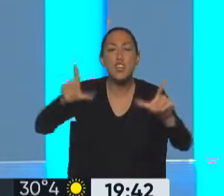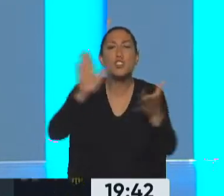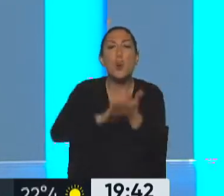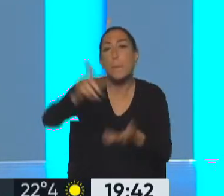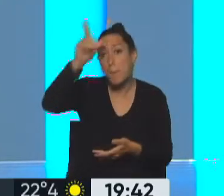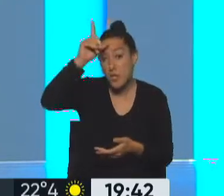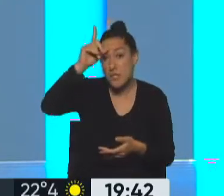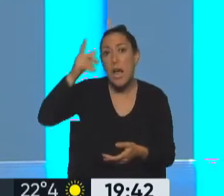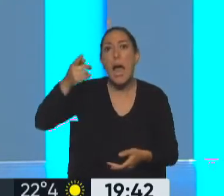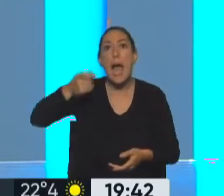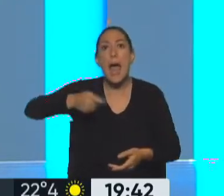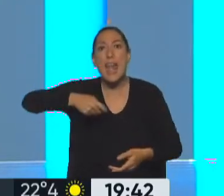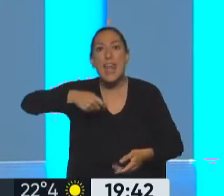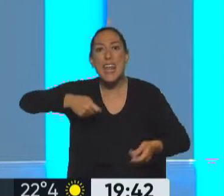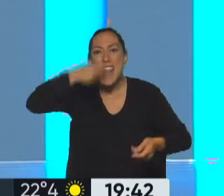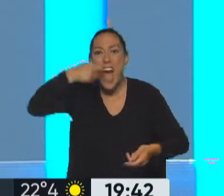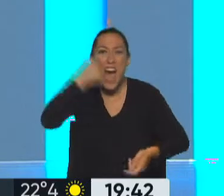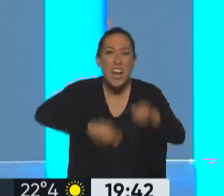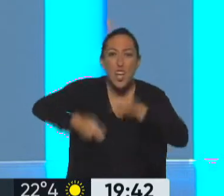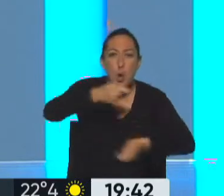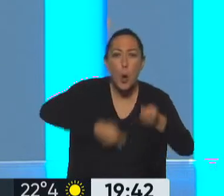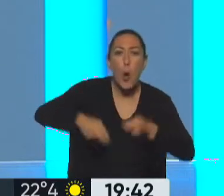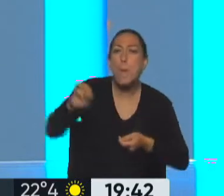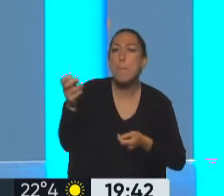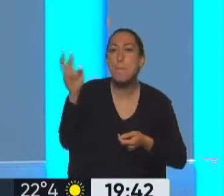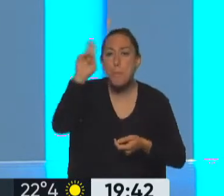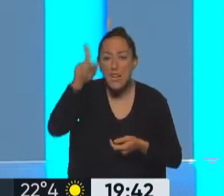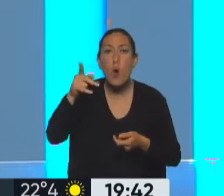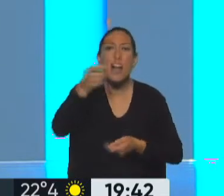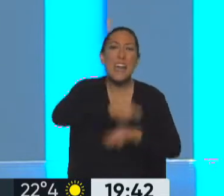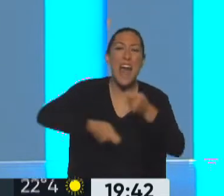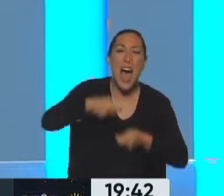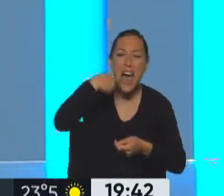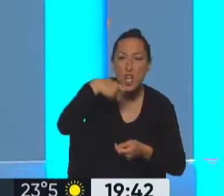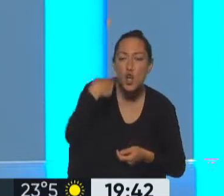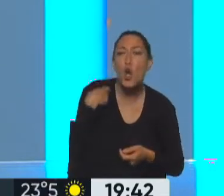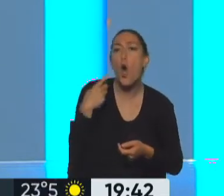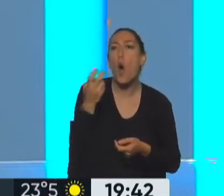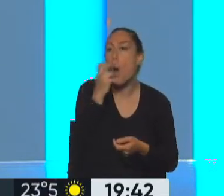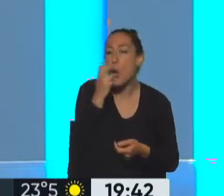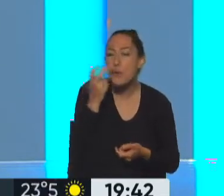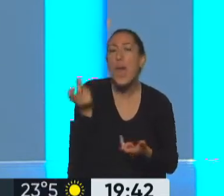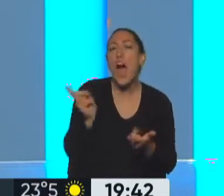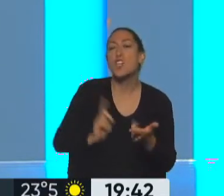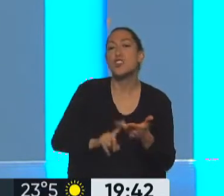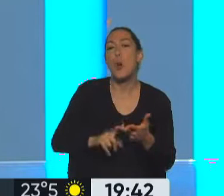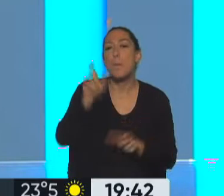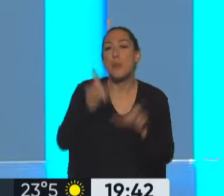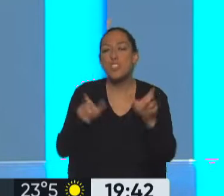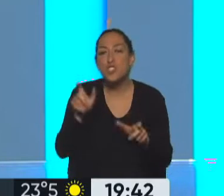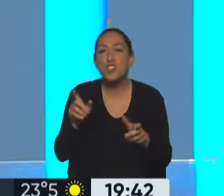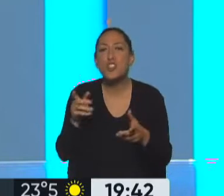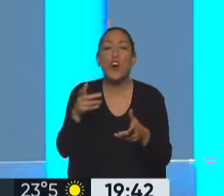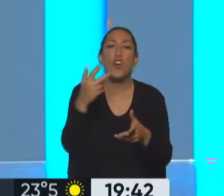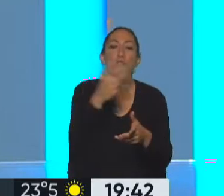los narco peruanos o los bolivianos o la red de prostitución manejada por dominicanos